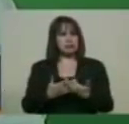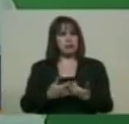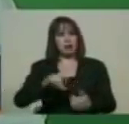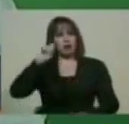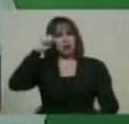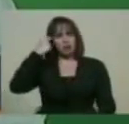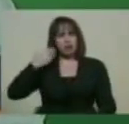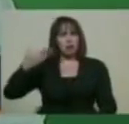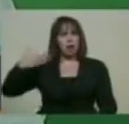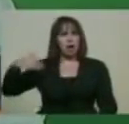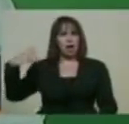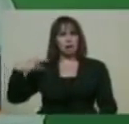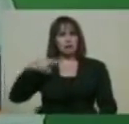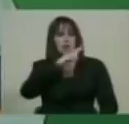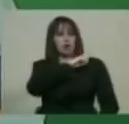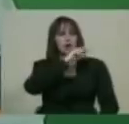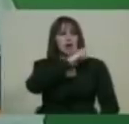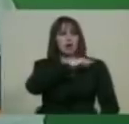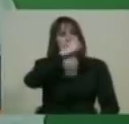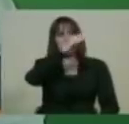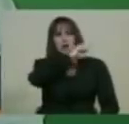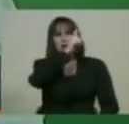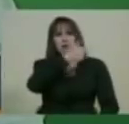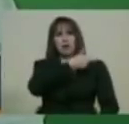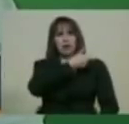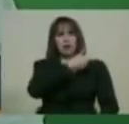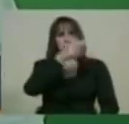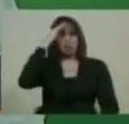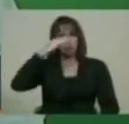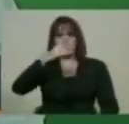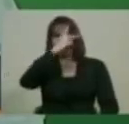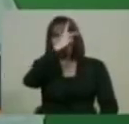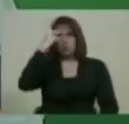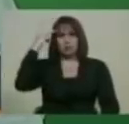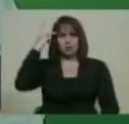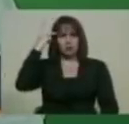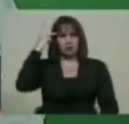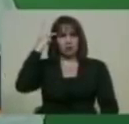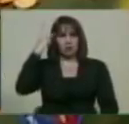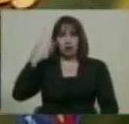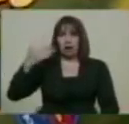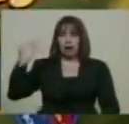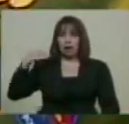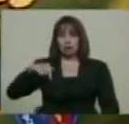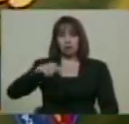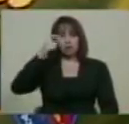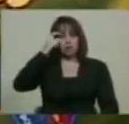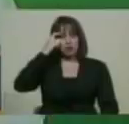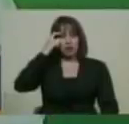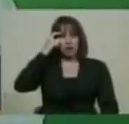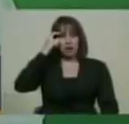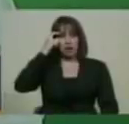jefe, Vladimir Padrino, un día como hoy, hace 205 años,